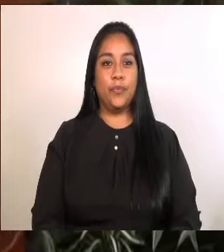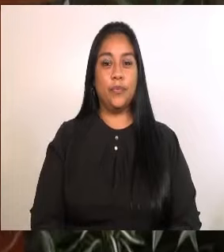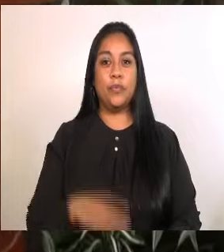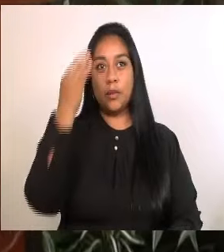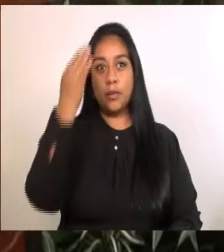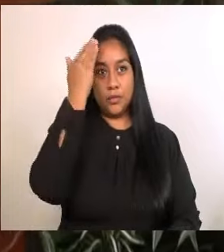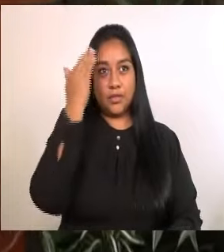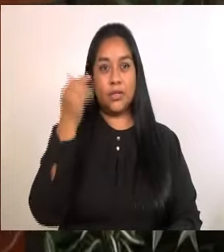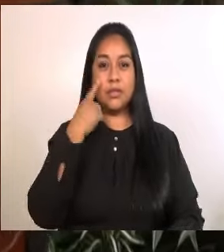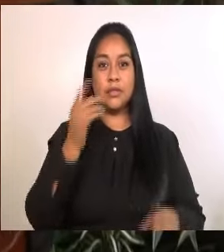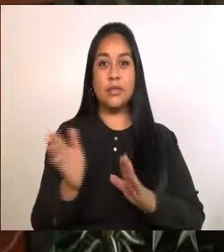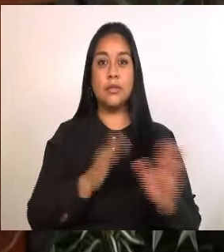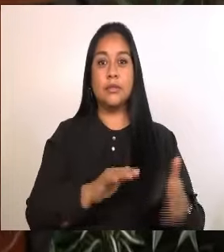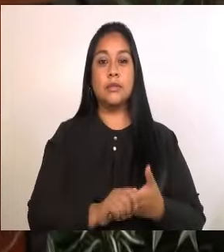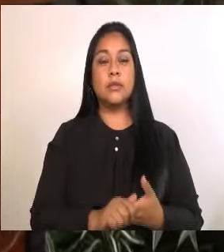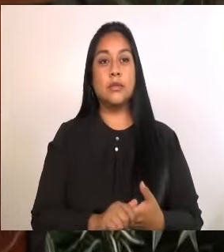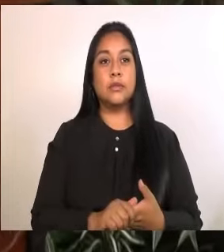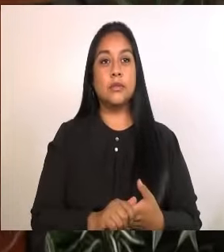Muchas gracias,